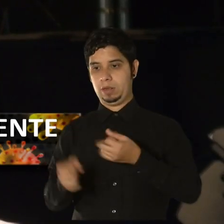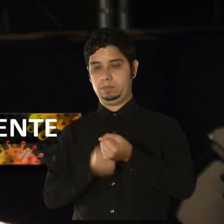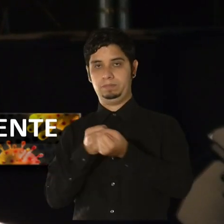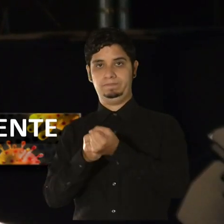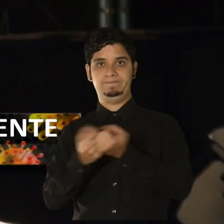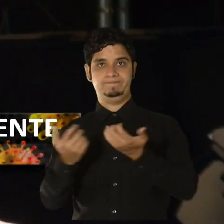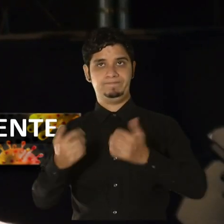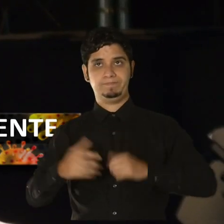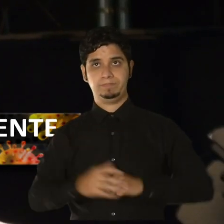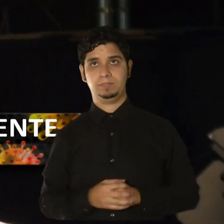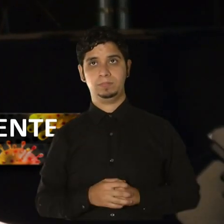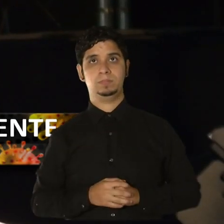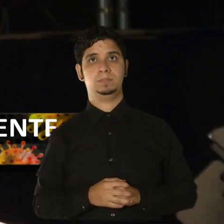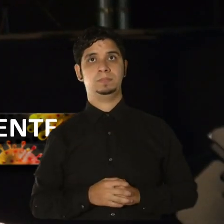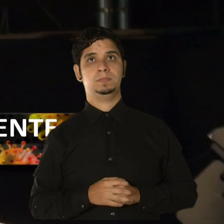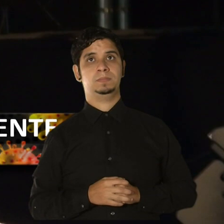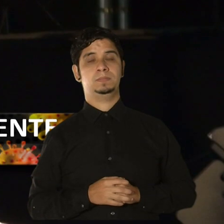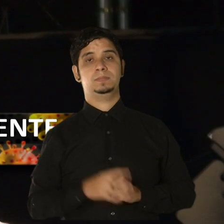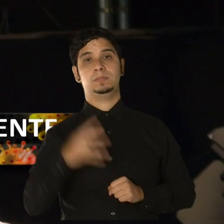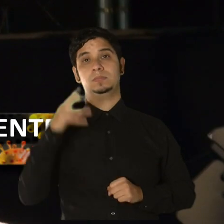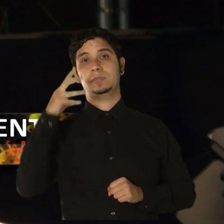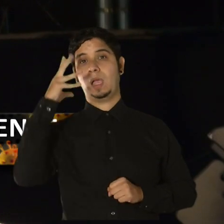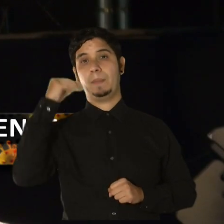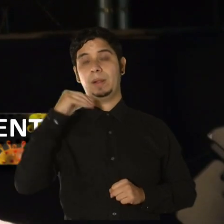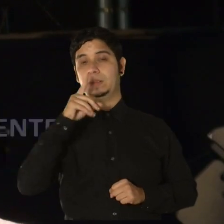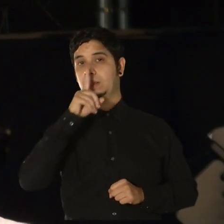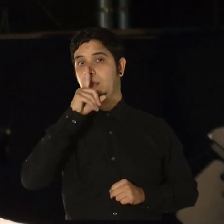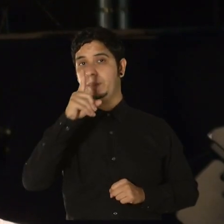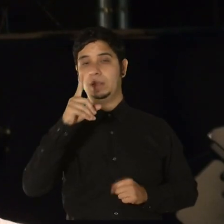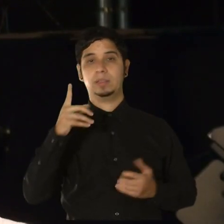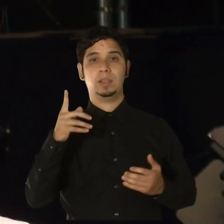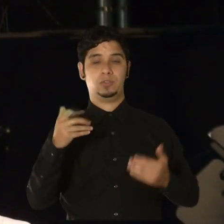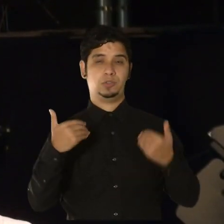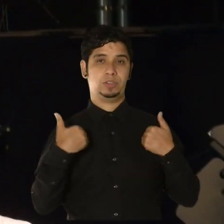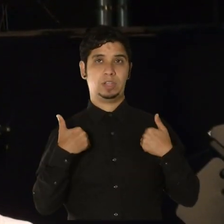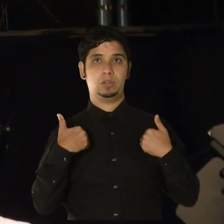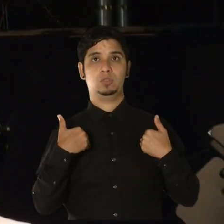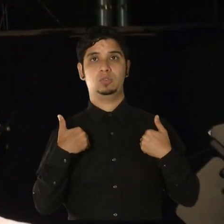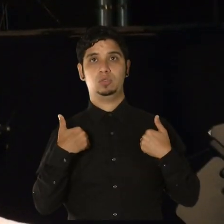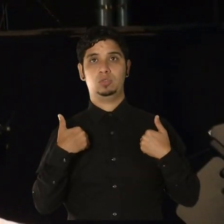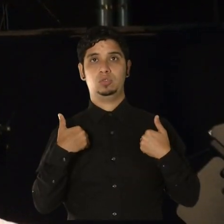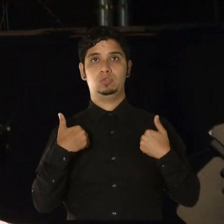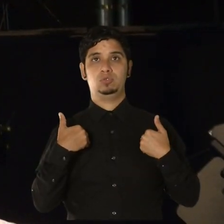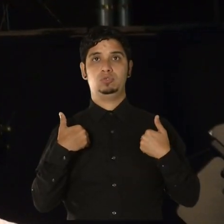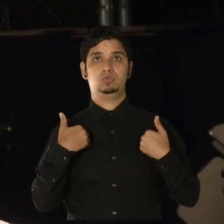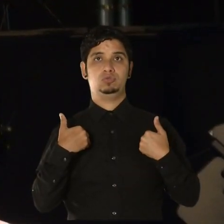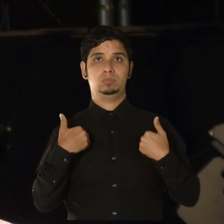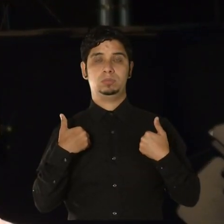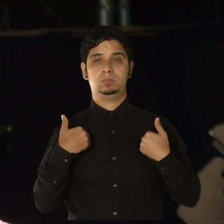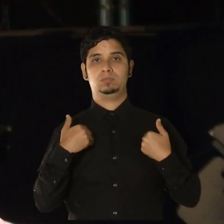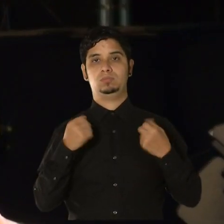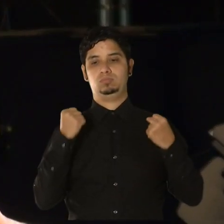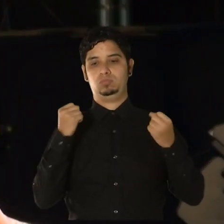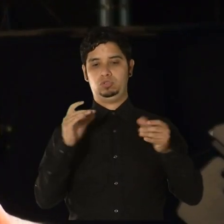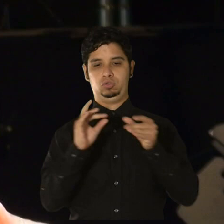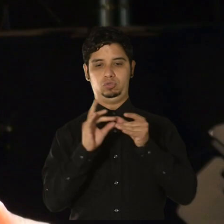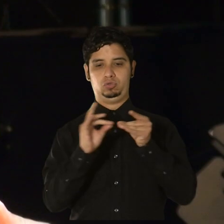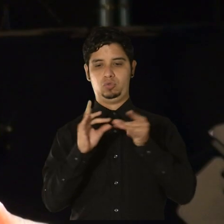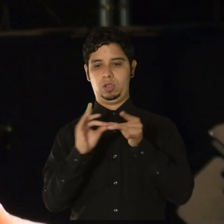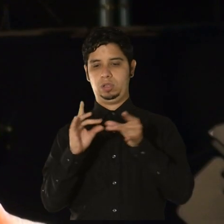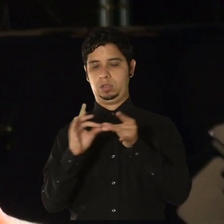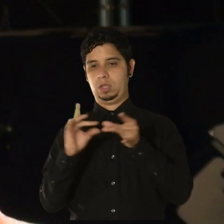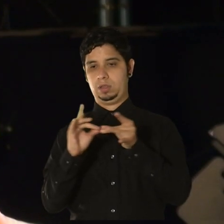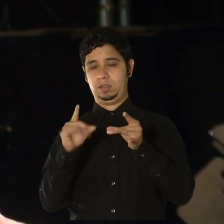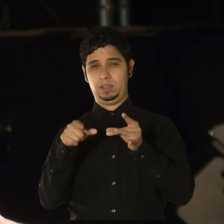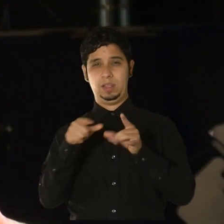hacia adelante. La experiencia realmente, yo tengo muchas anécdotas que contar obviamente